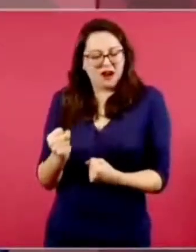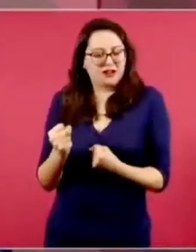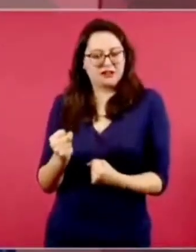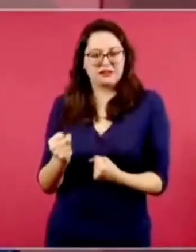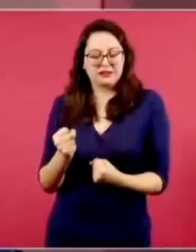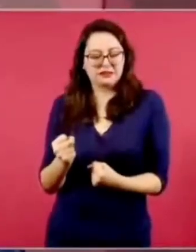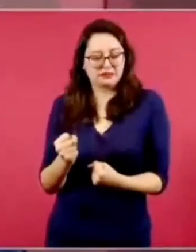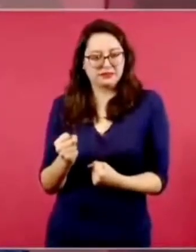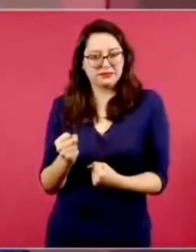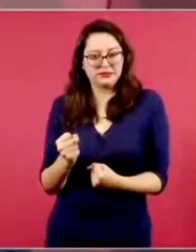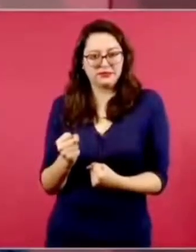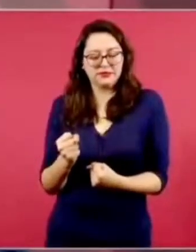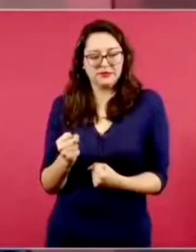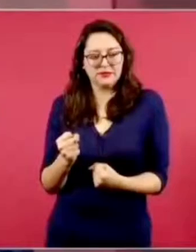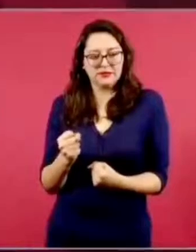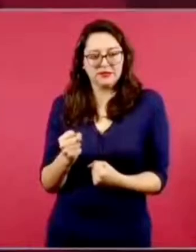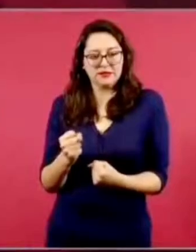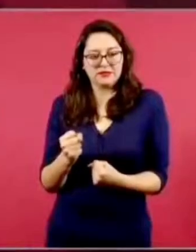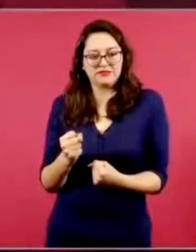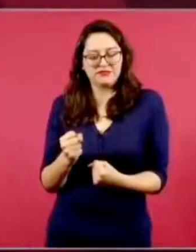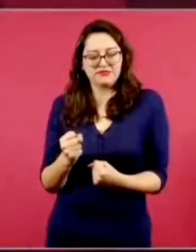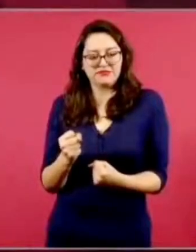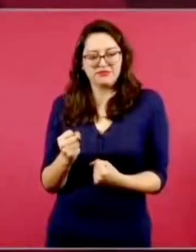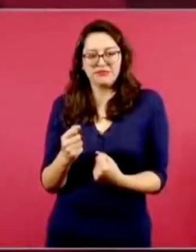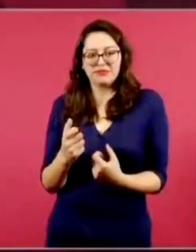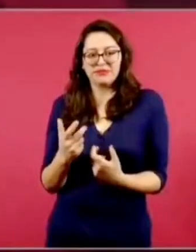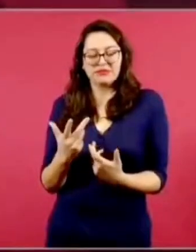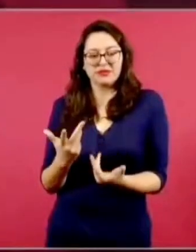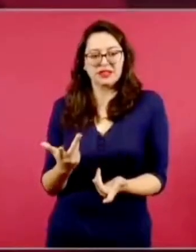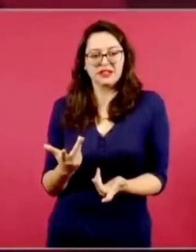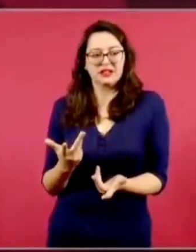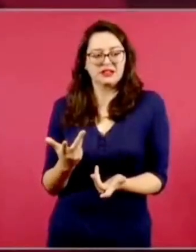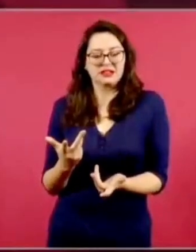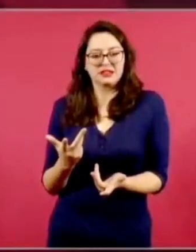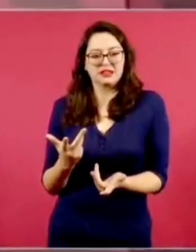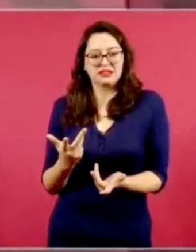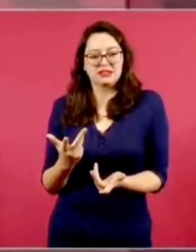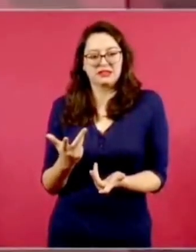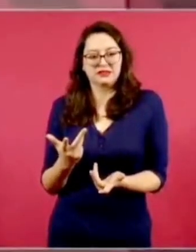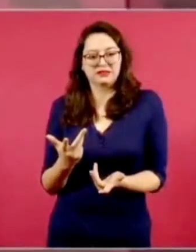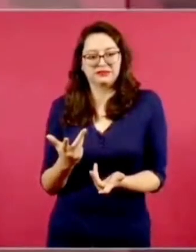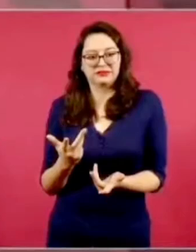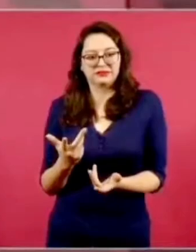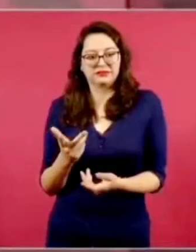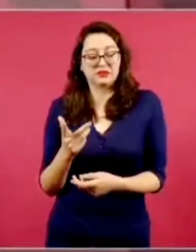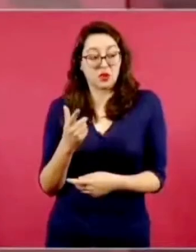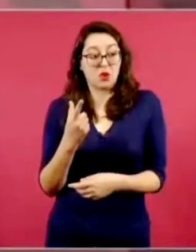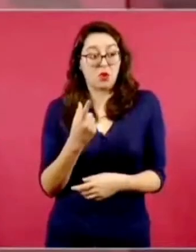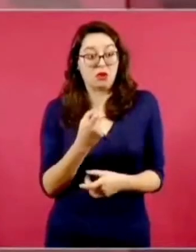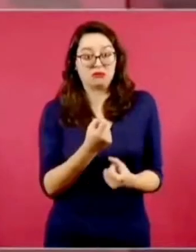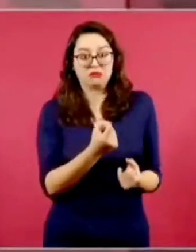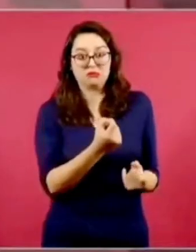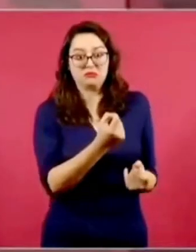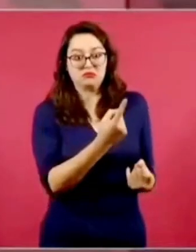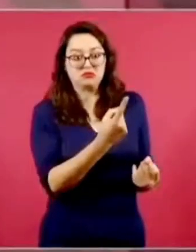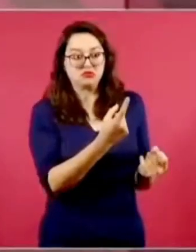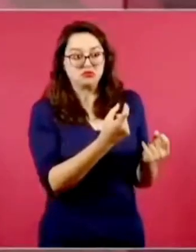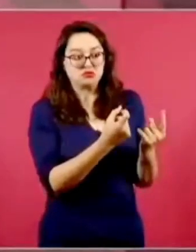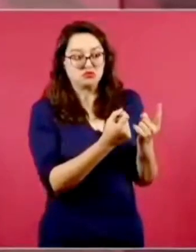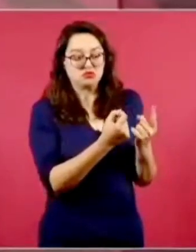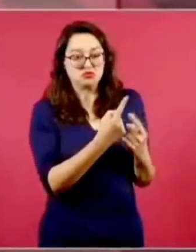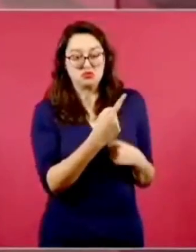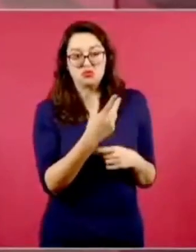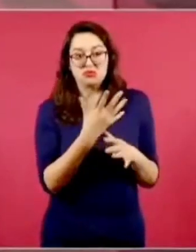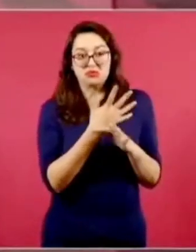como decía uno, no quiero ya seguir escuchando esa voz, qué bueno que ya se va a